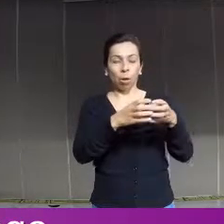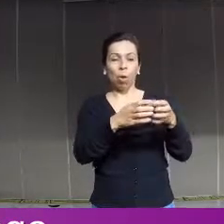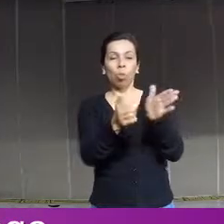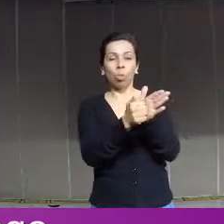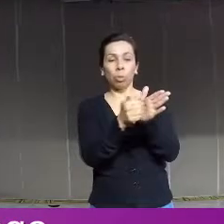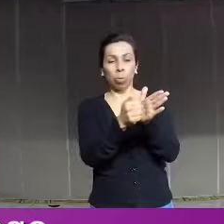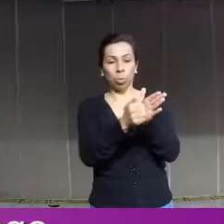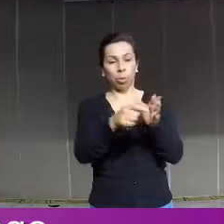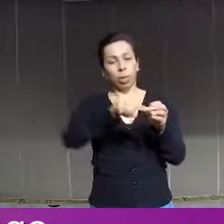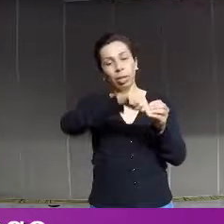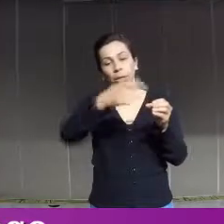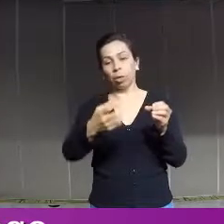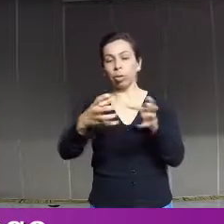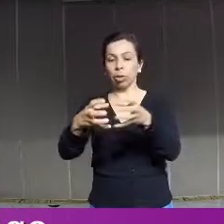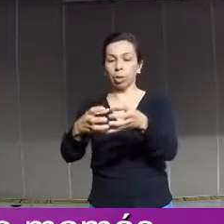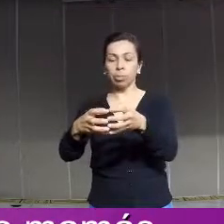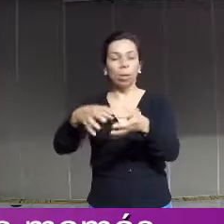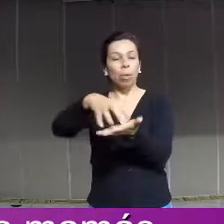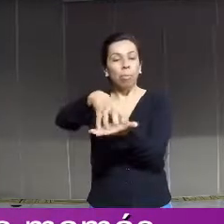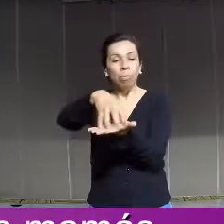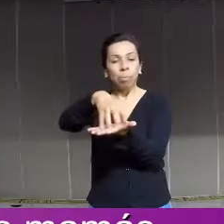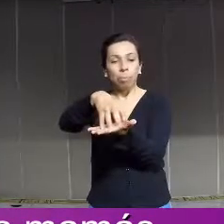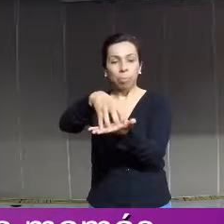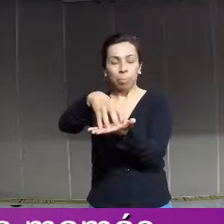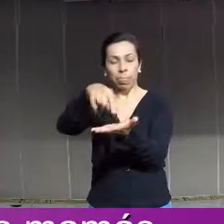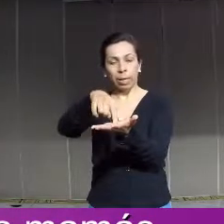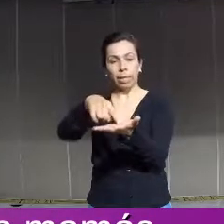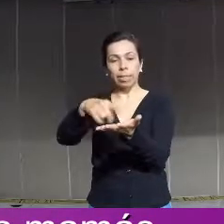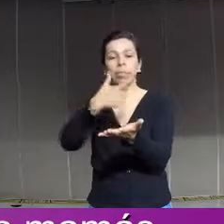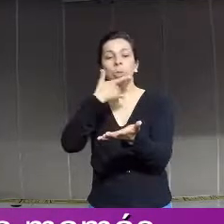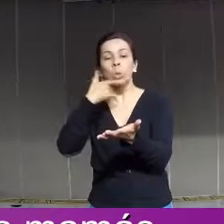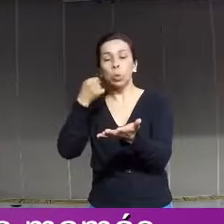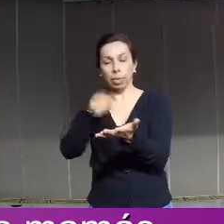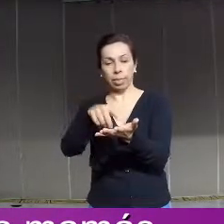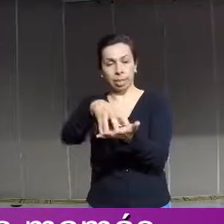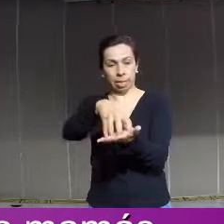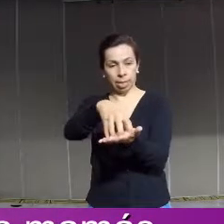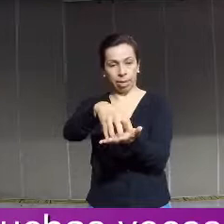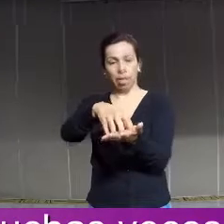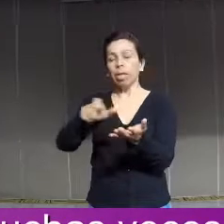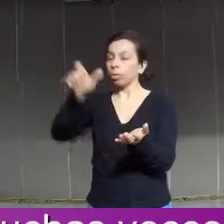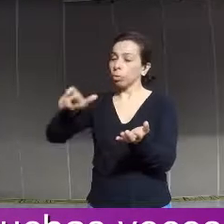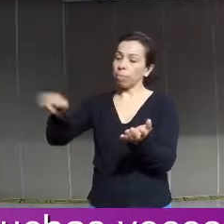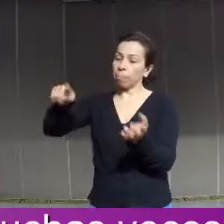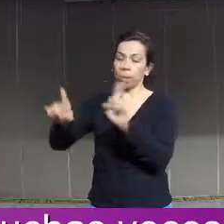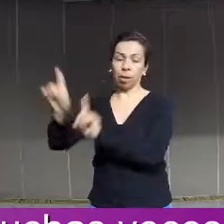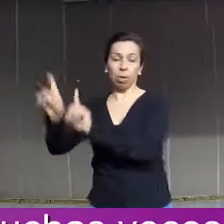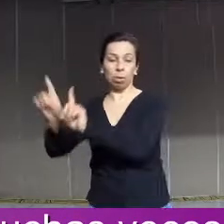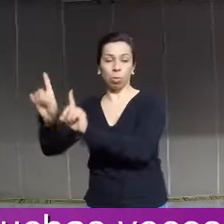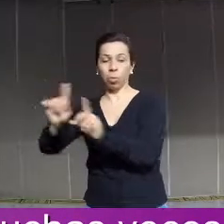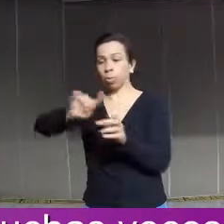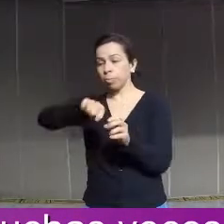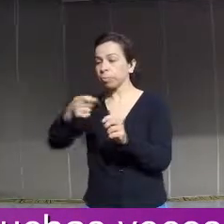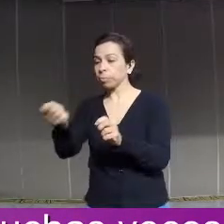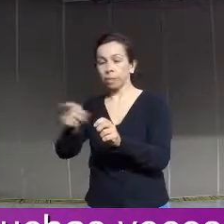postrecito muchas veces tiene una consistencia que en algunos chicos puede provocar aspiración. Entonces